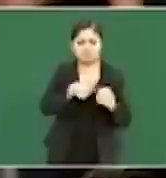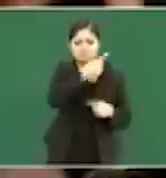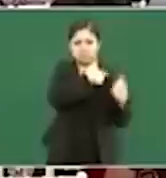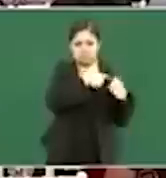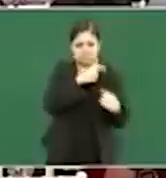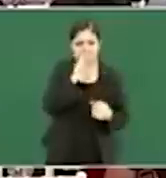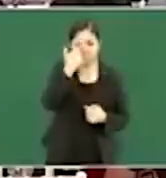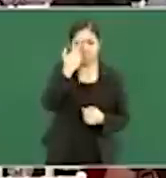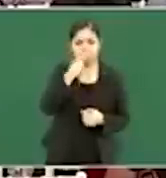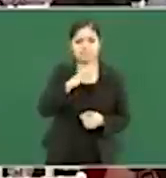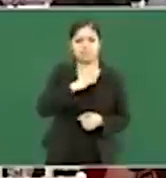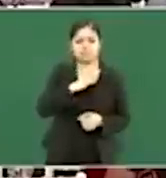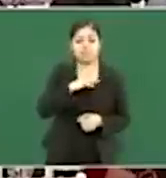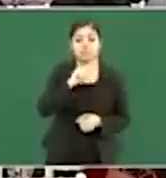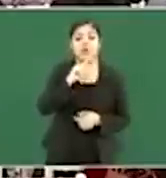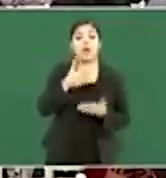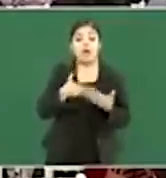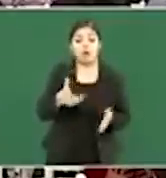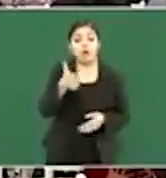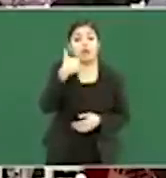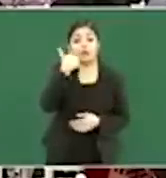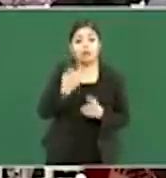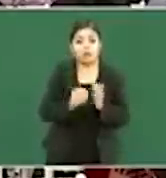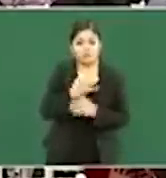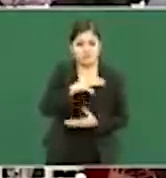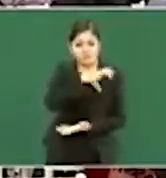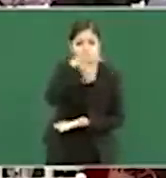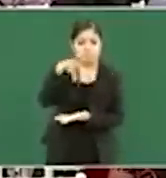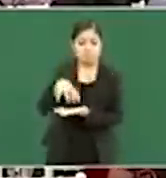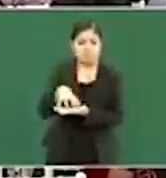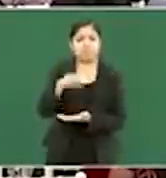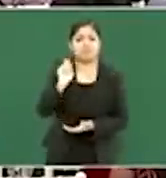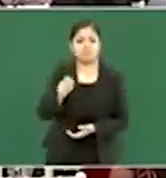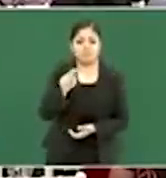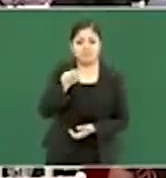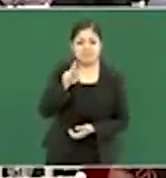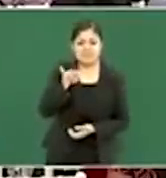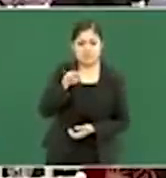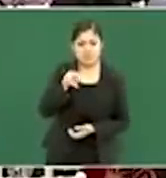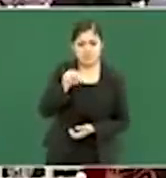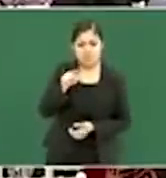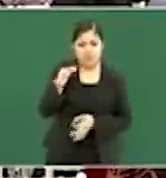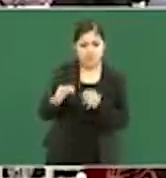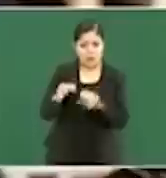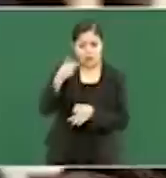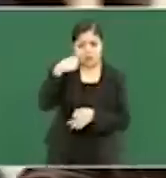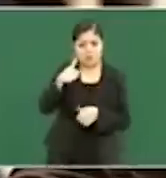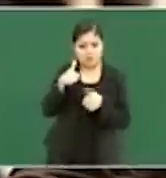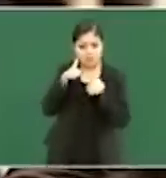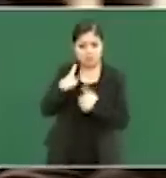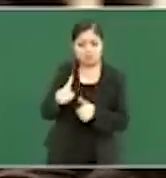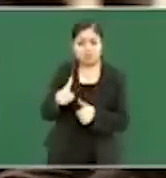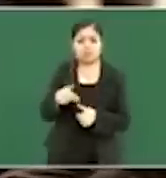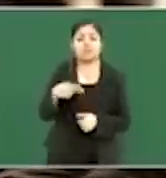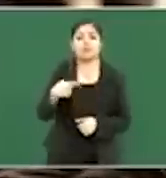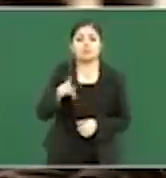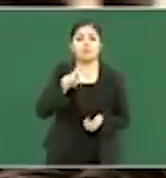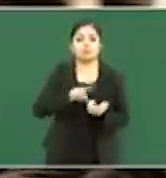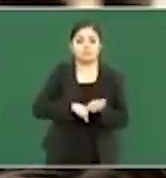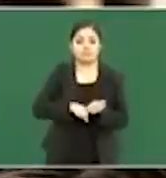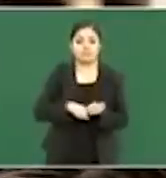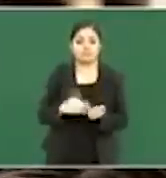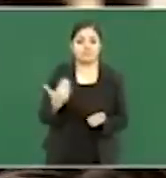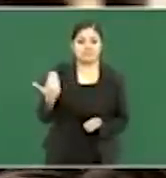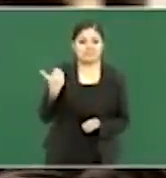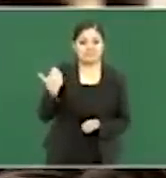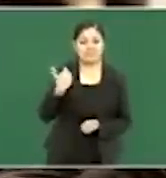un tribunal específicamente dedicado a este tema, y cuando se da a conocer, de hecho, de que una reciente sentencia